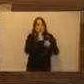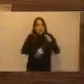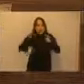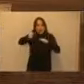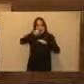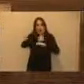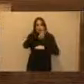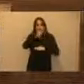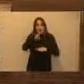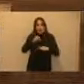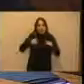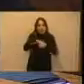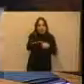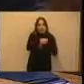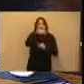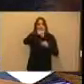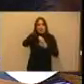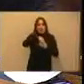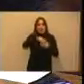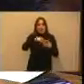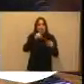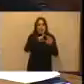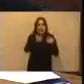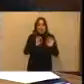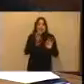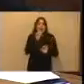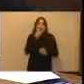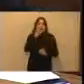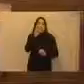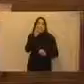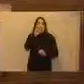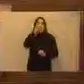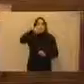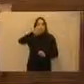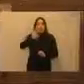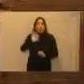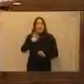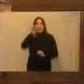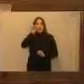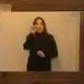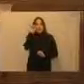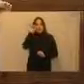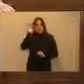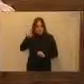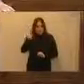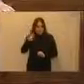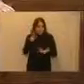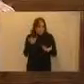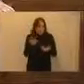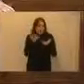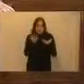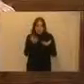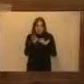Consejo de Administración de Enagás, entre ellos Isabel Tocino o Ana Pastor, ¿no? Muy simbólico. En cualquier caso, volvemos a